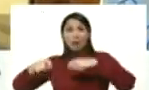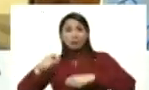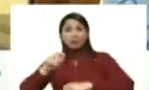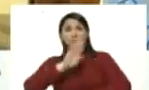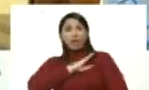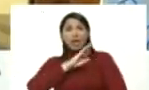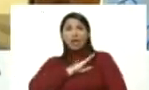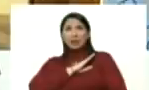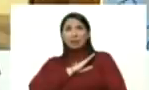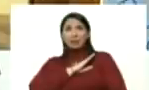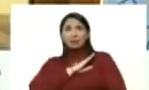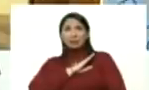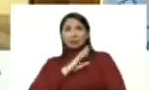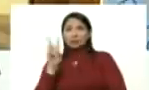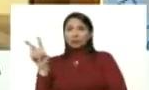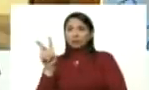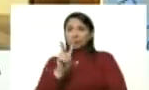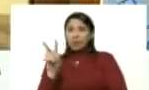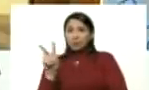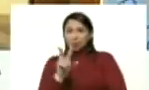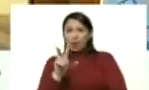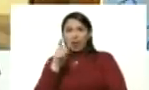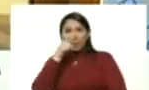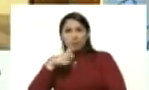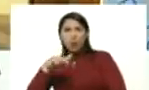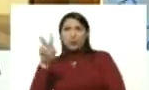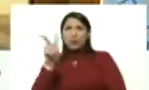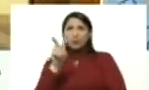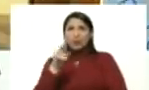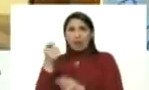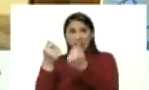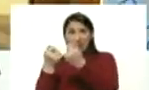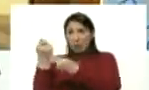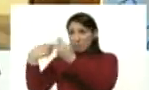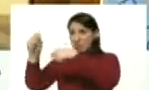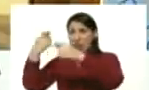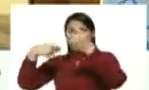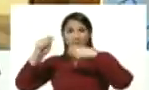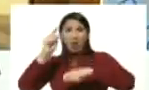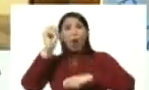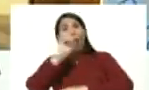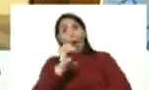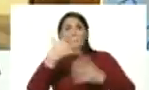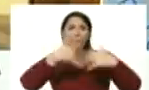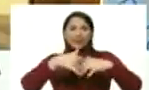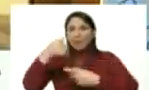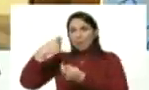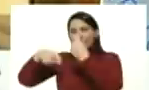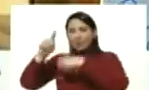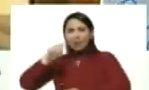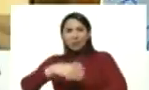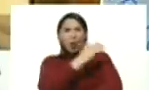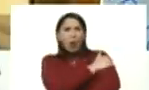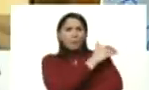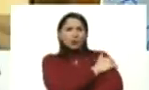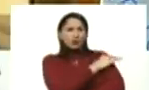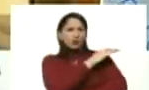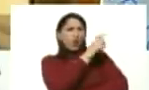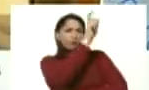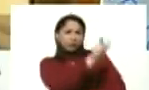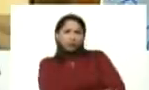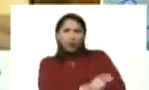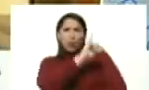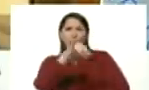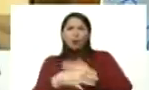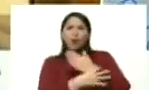pertenecientes a la nación venezolana y al pueblo venezolano. La oposición en la figura de Guaidó y